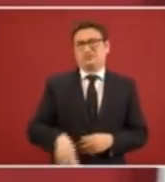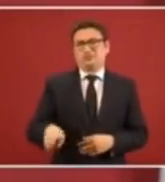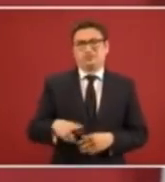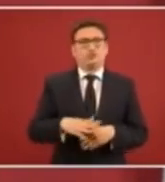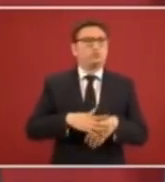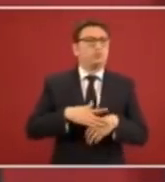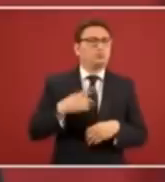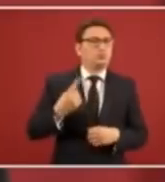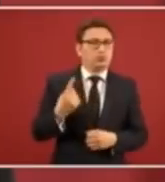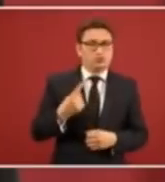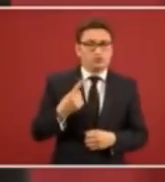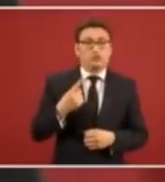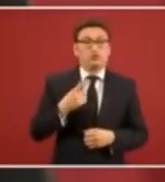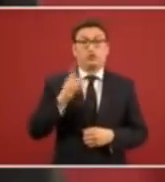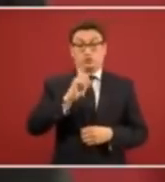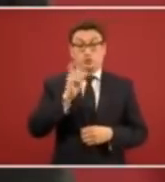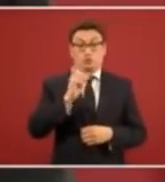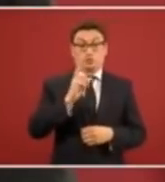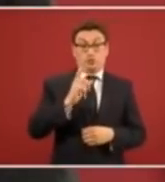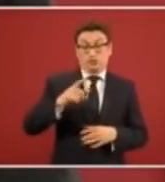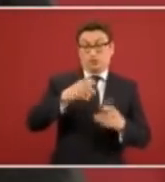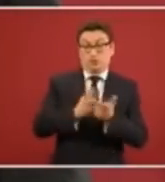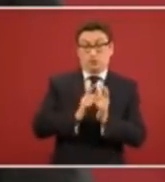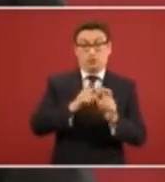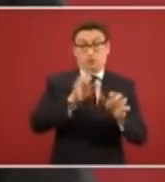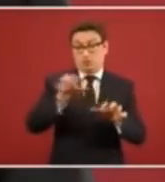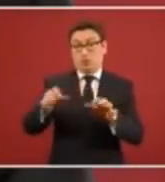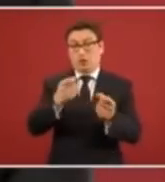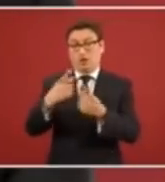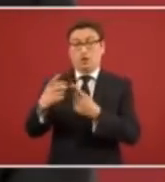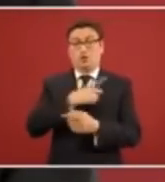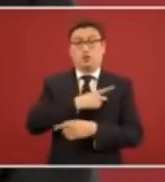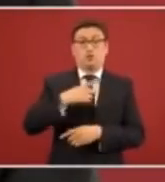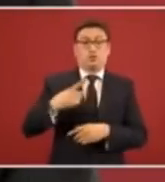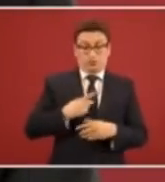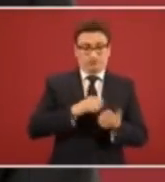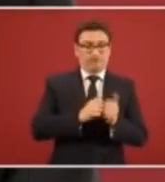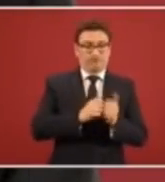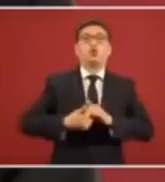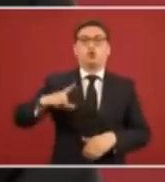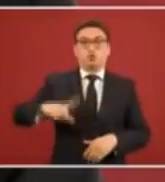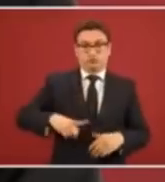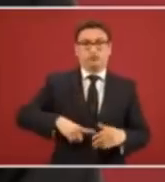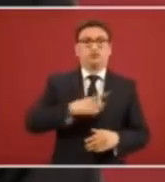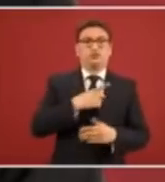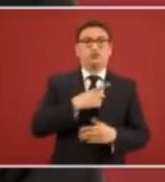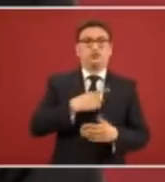cuando se convirtieron las deudas privadas en deuda pública, hasta lo aplaudieron.